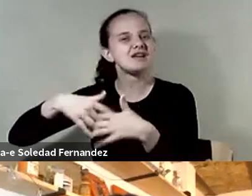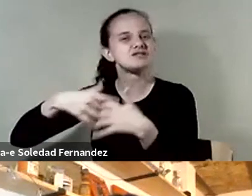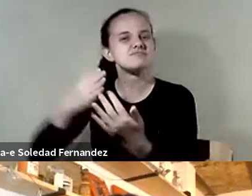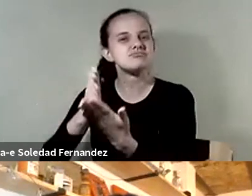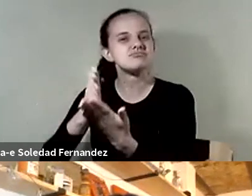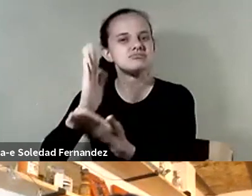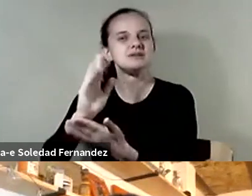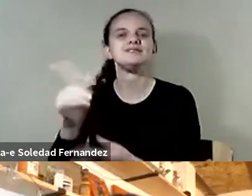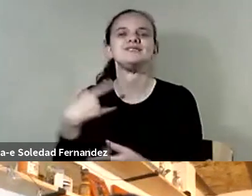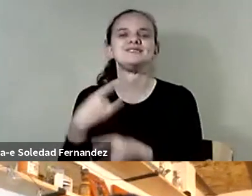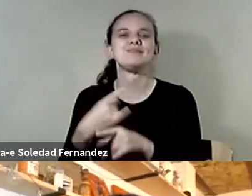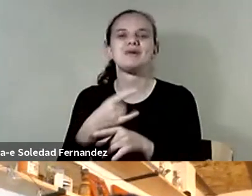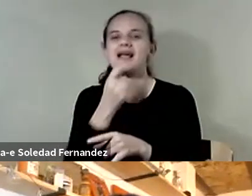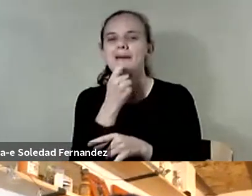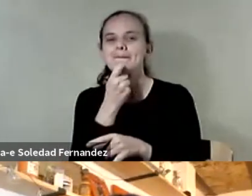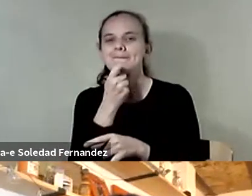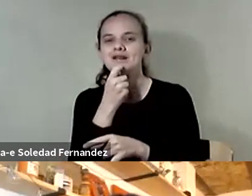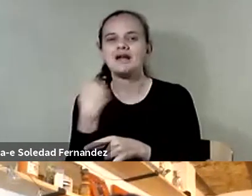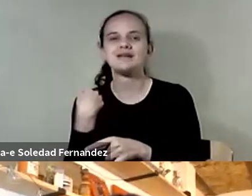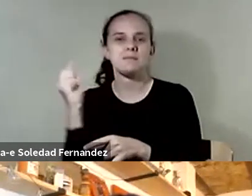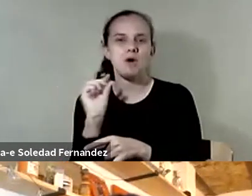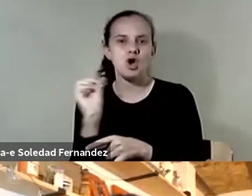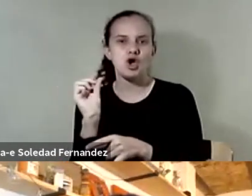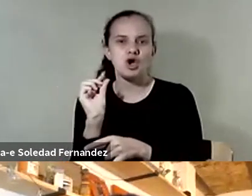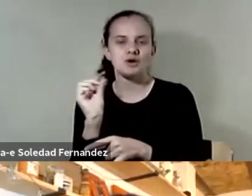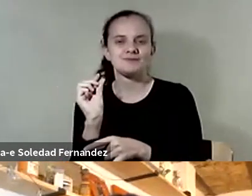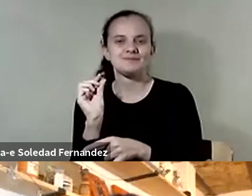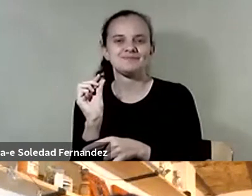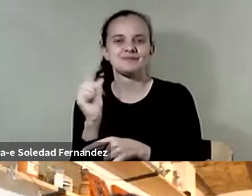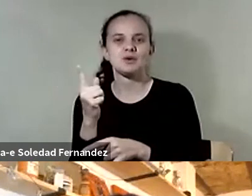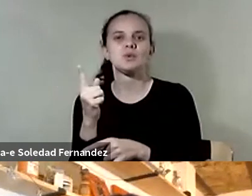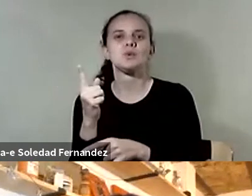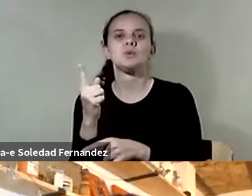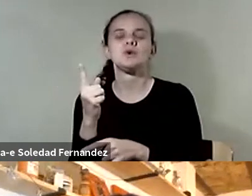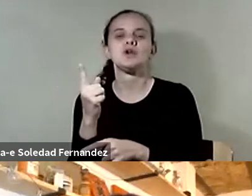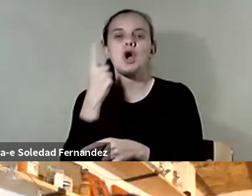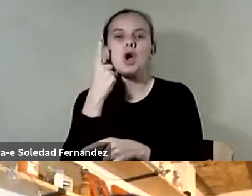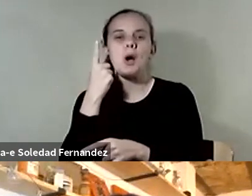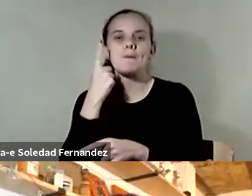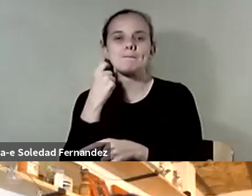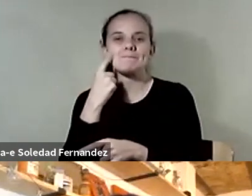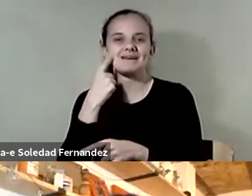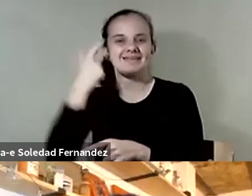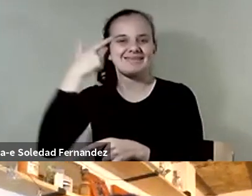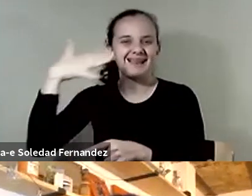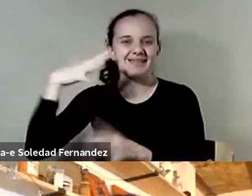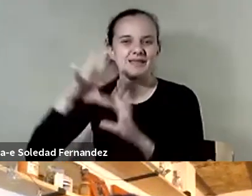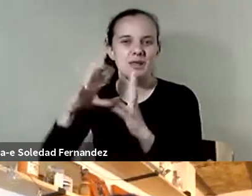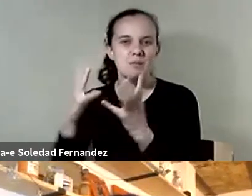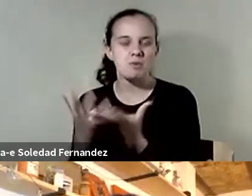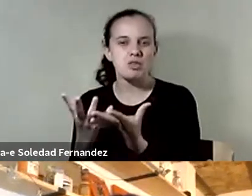siempre pongo el ejemplo, ¿no? Hasta hace poco tiempo el hombre más inteligente del mundo era Stephen Hawking, una persona que podía hablar gracias